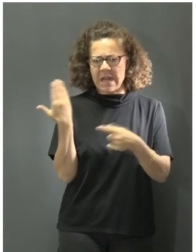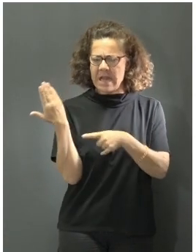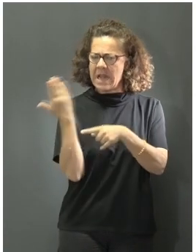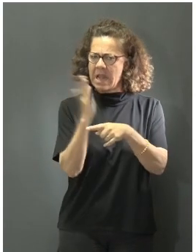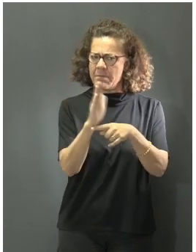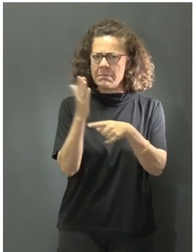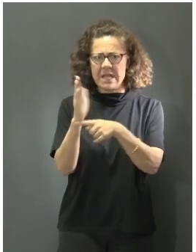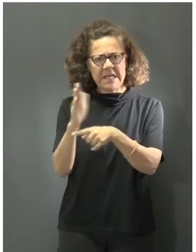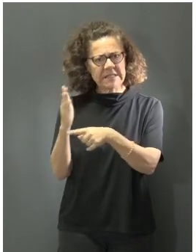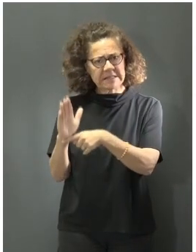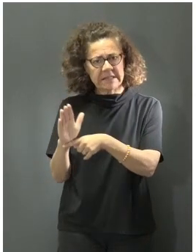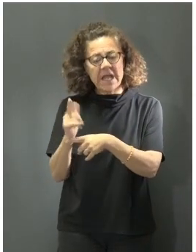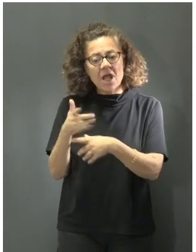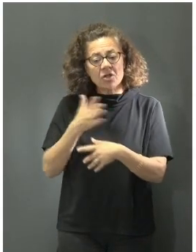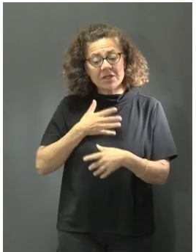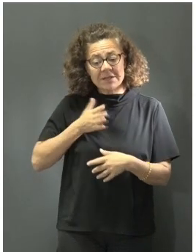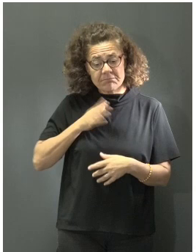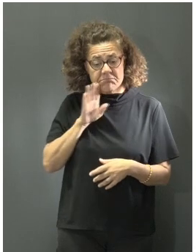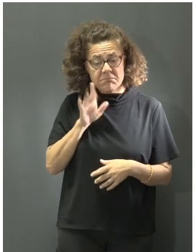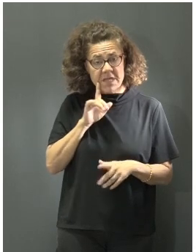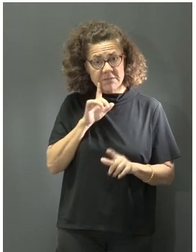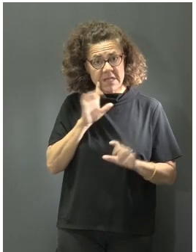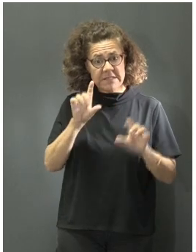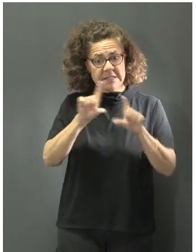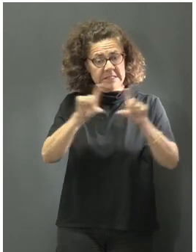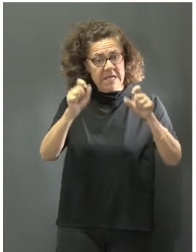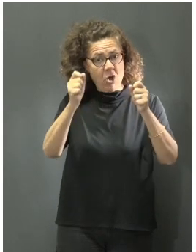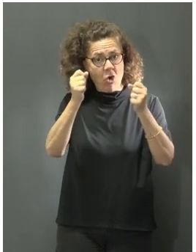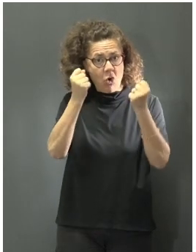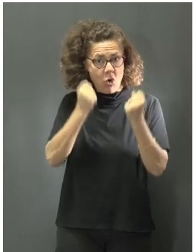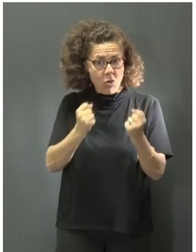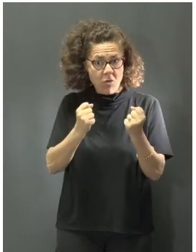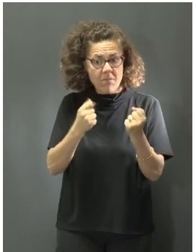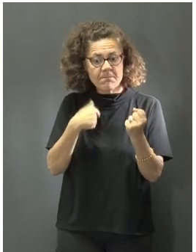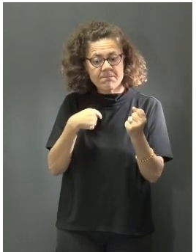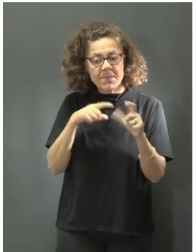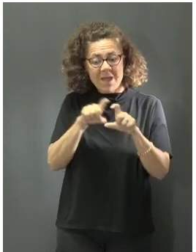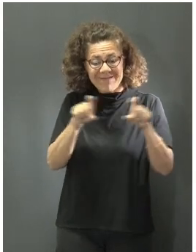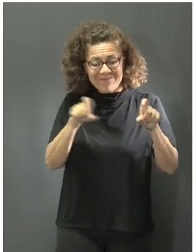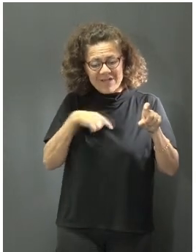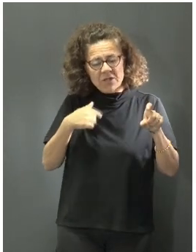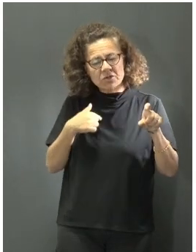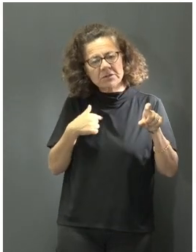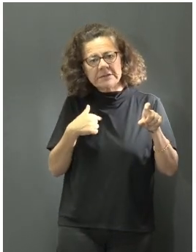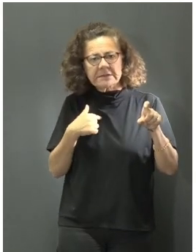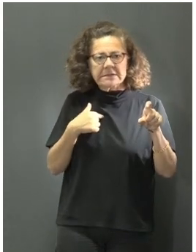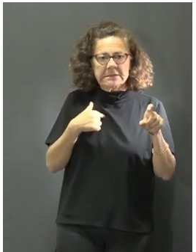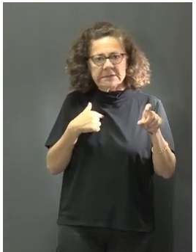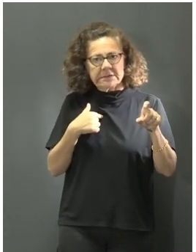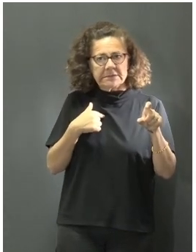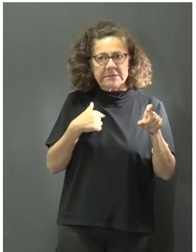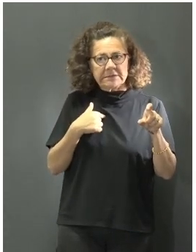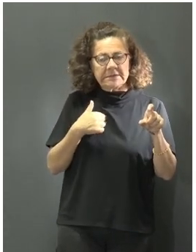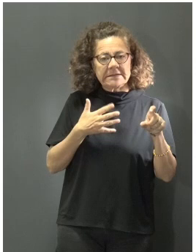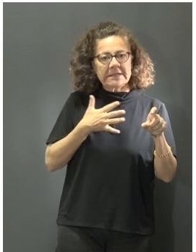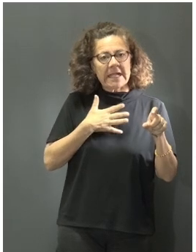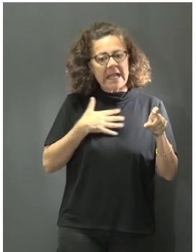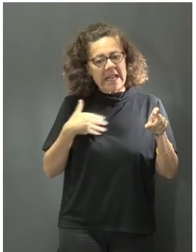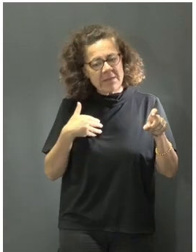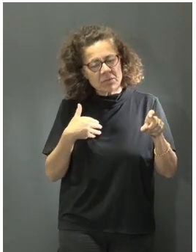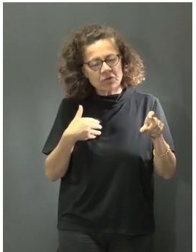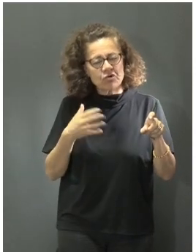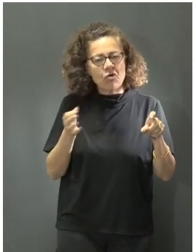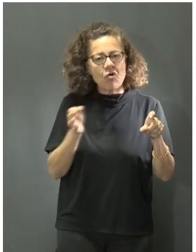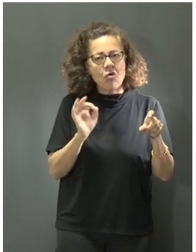representativa, ¿no? Entonces, desde las propias organizaciones tenemos la tentación de caer,